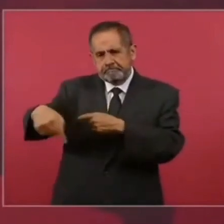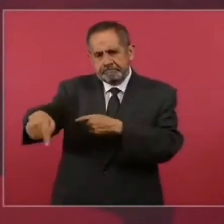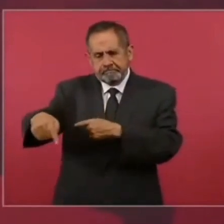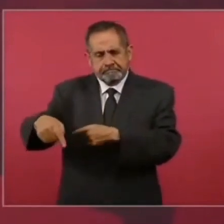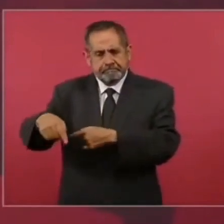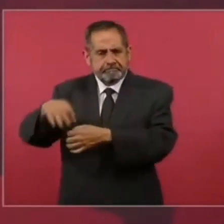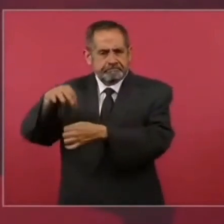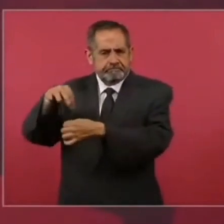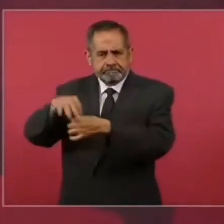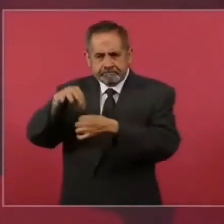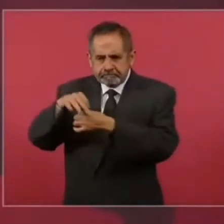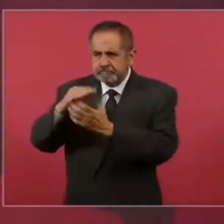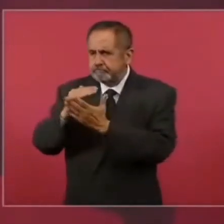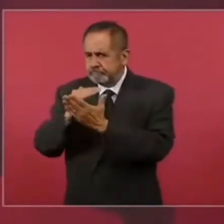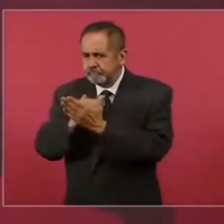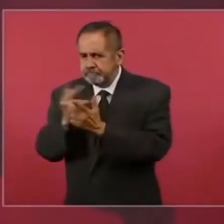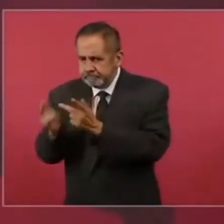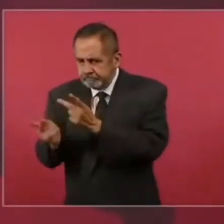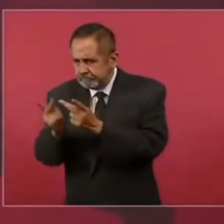Se tiene que